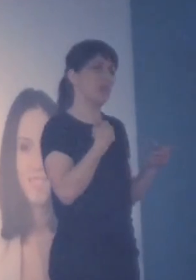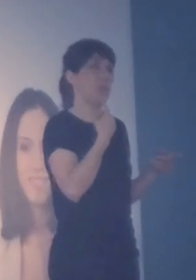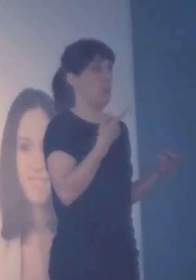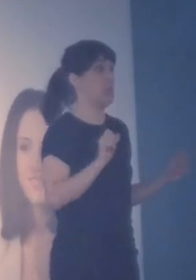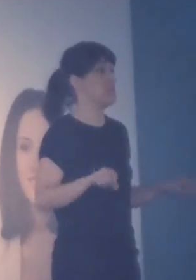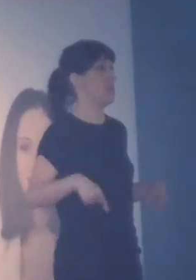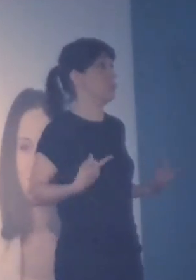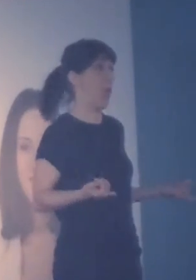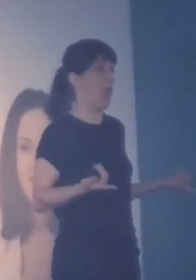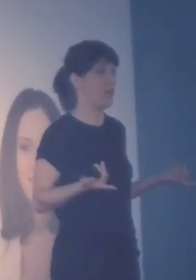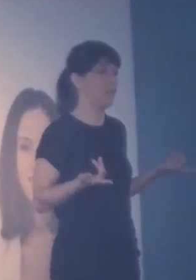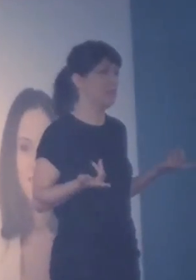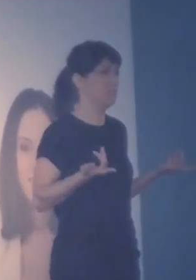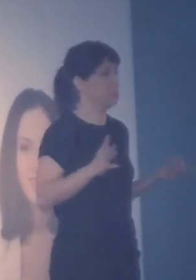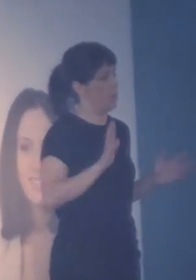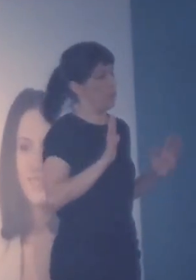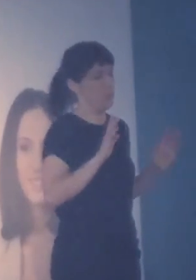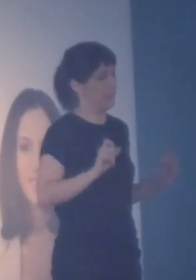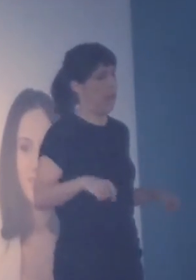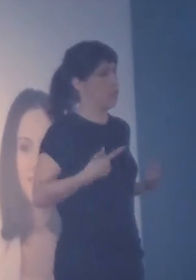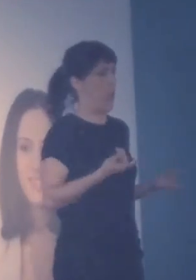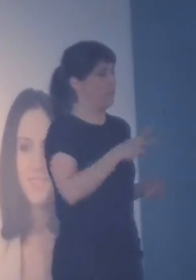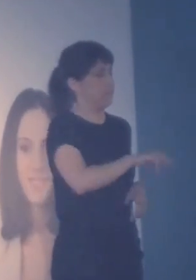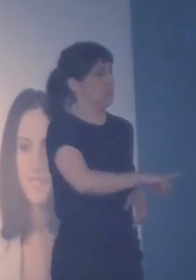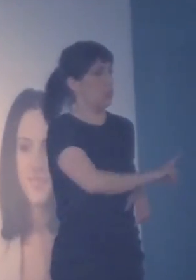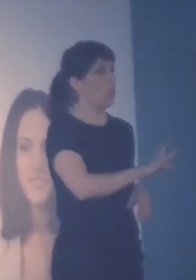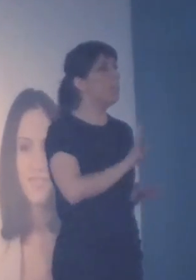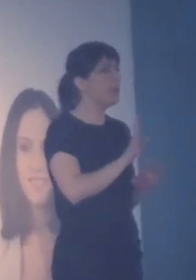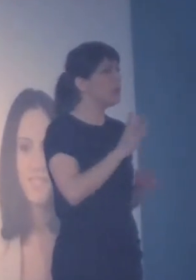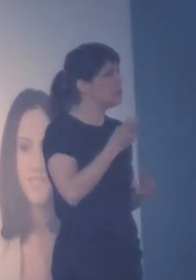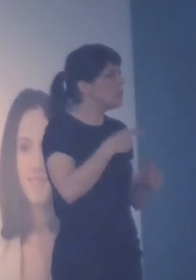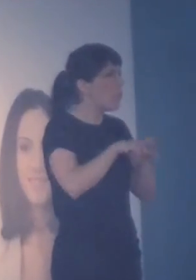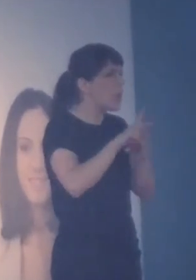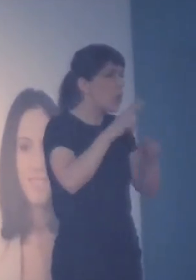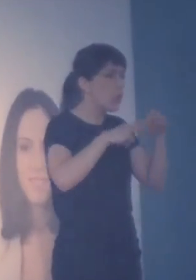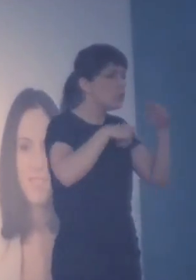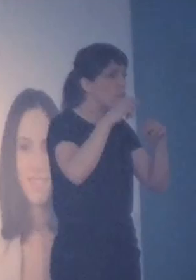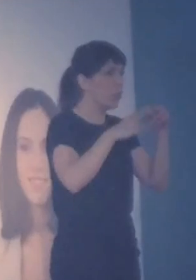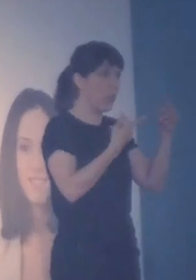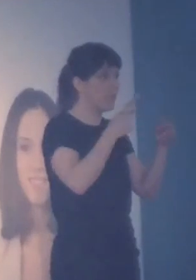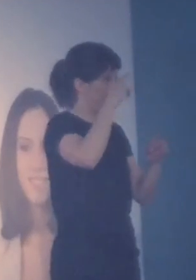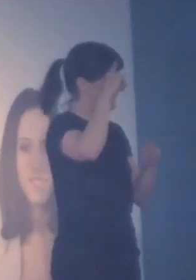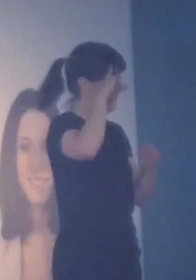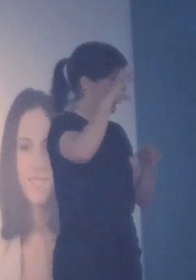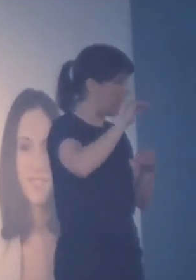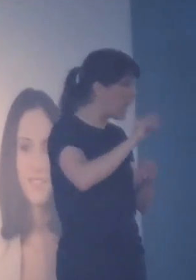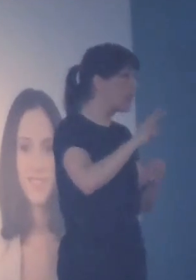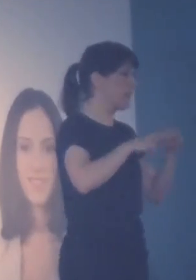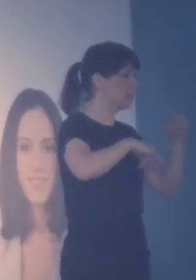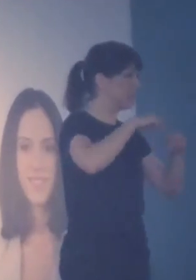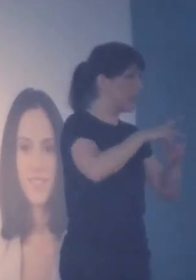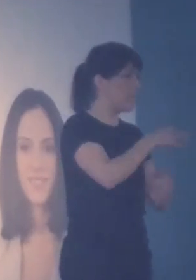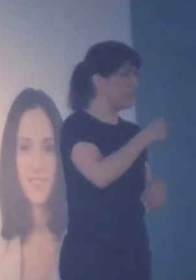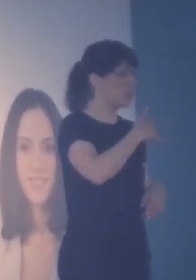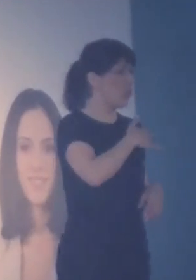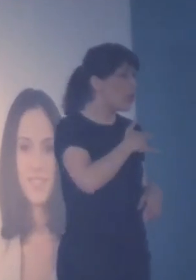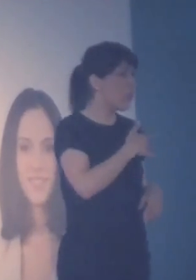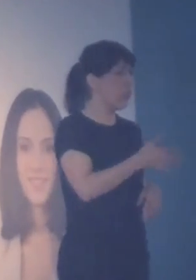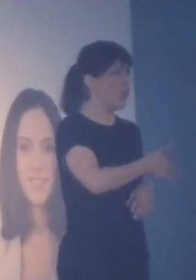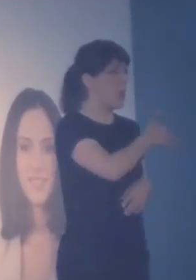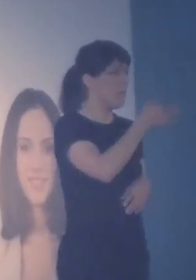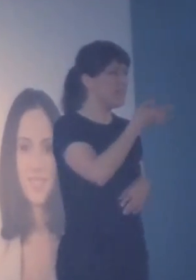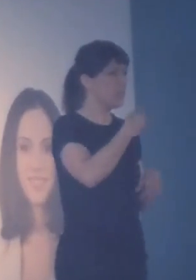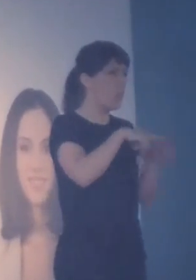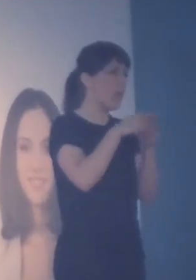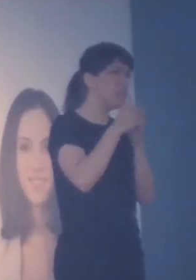natural, pero no es natural. Una construcción de inteligencia, de corazón y de una visión de